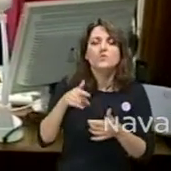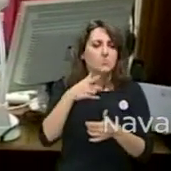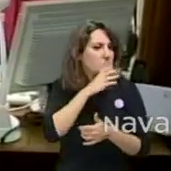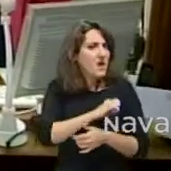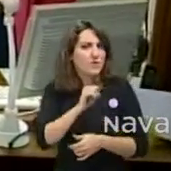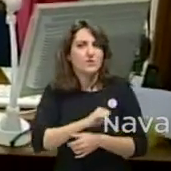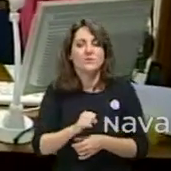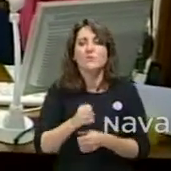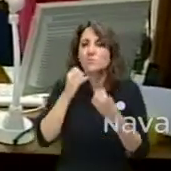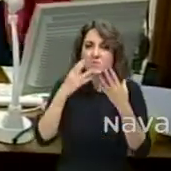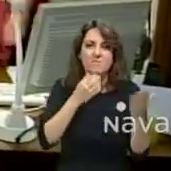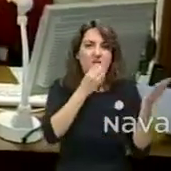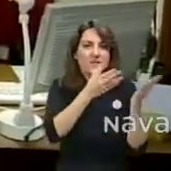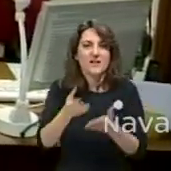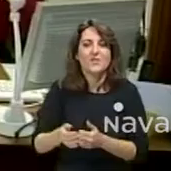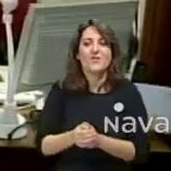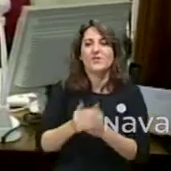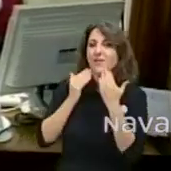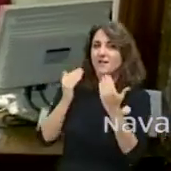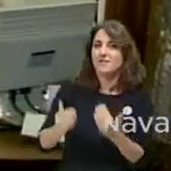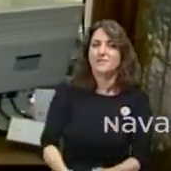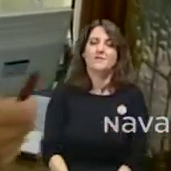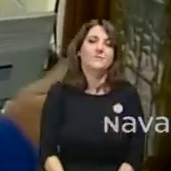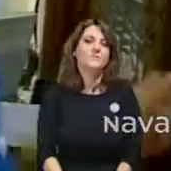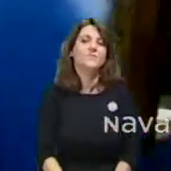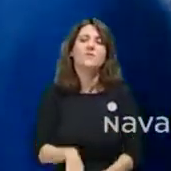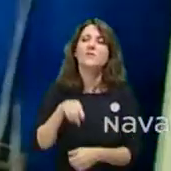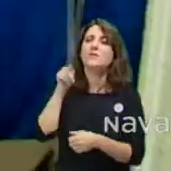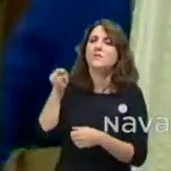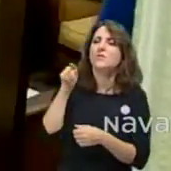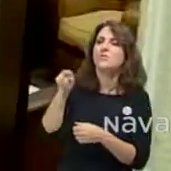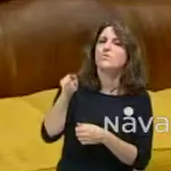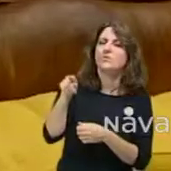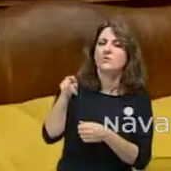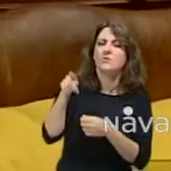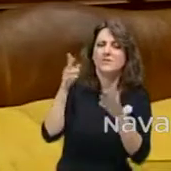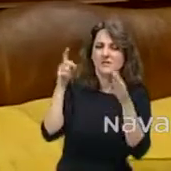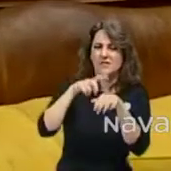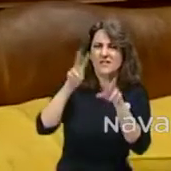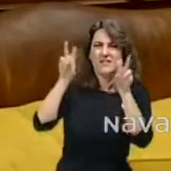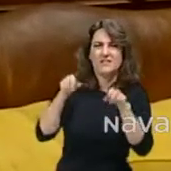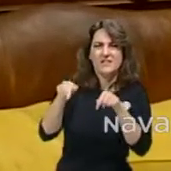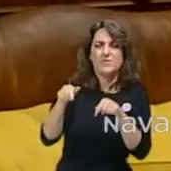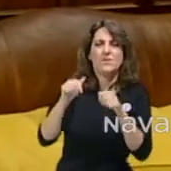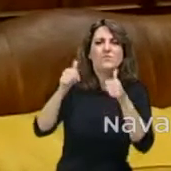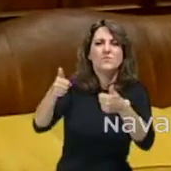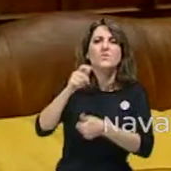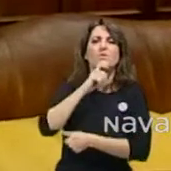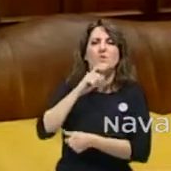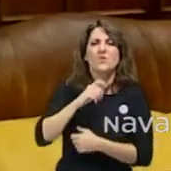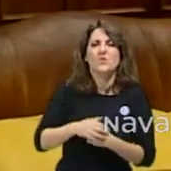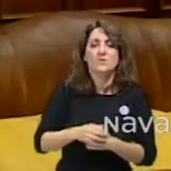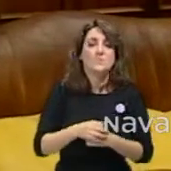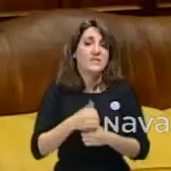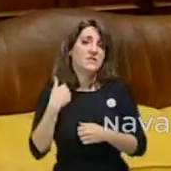sociedad hispano-alemana. Bienvenido. Bueno, gracias. ¿Cómo comenzó toda esta andadura? Bueno, pues hace ya